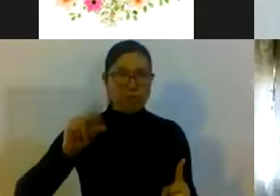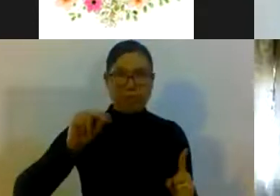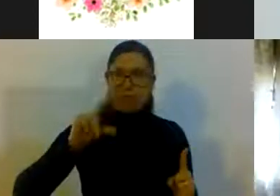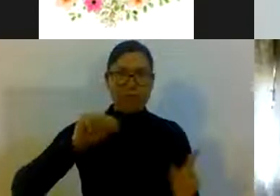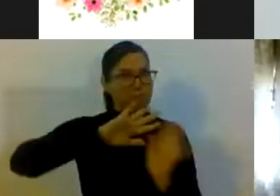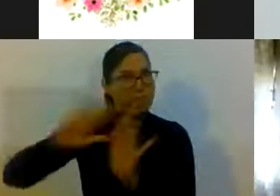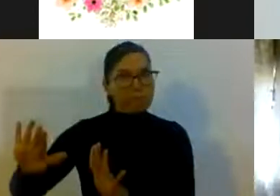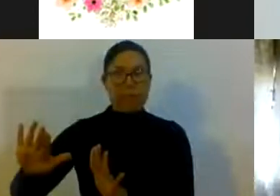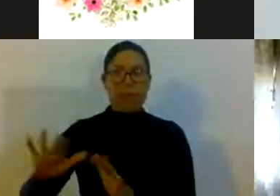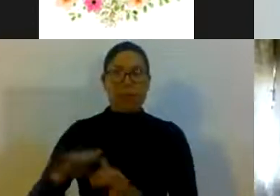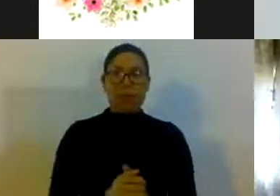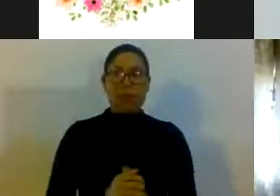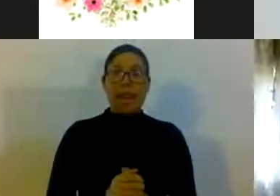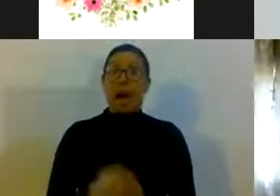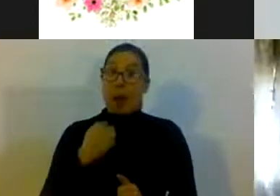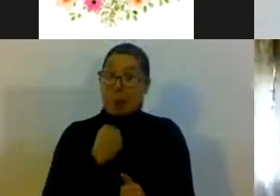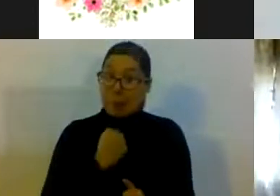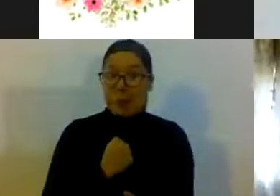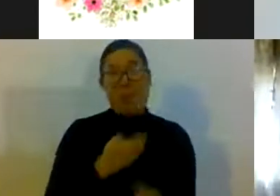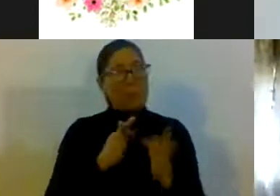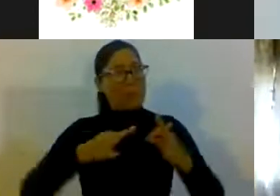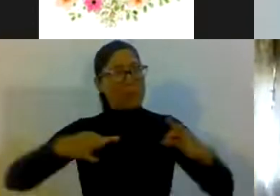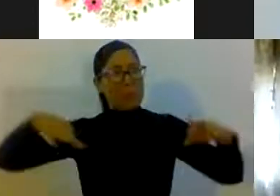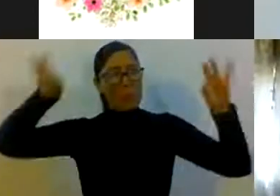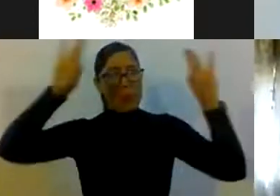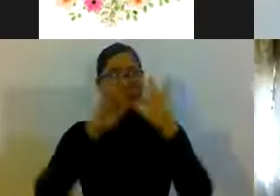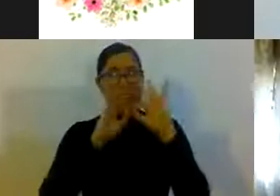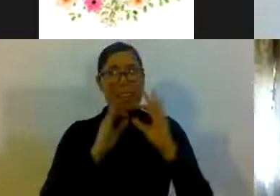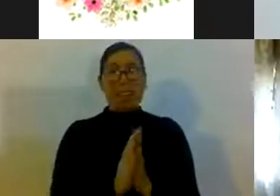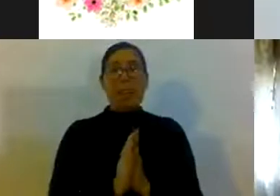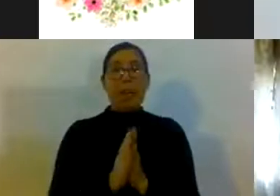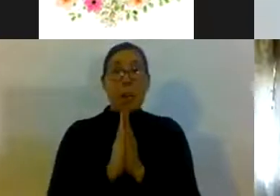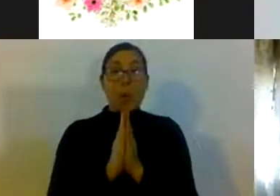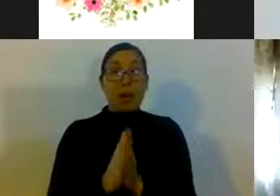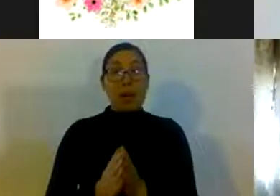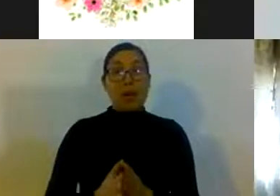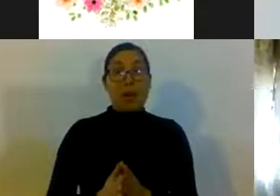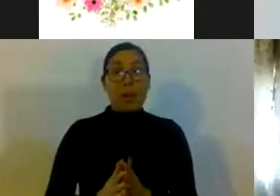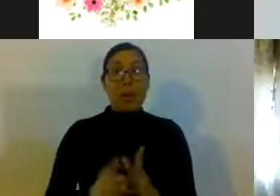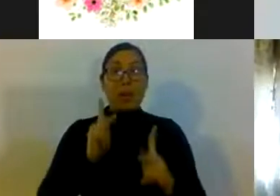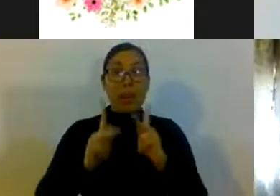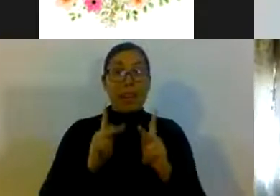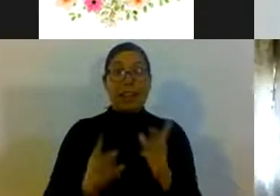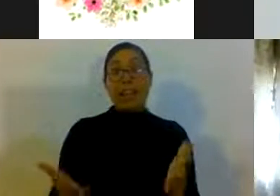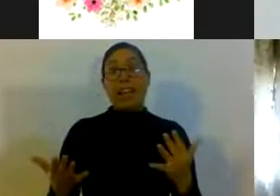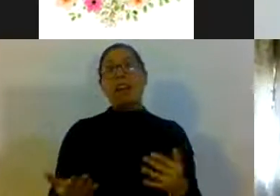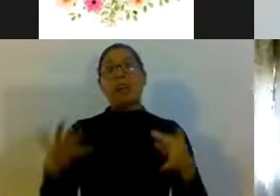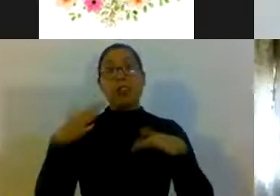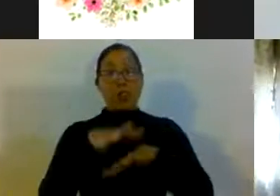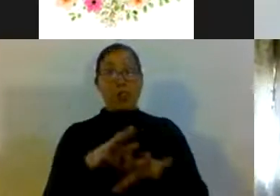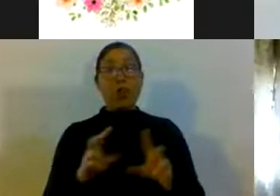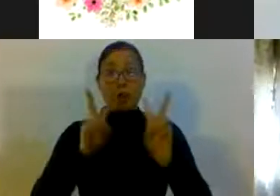como un cuento. Le agradezco y estoy aprendiendo mucho, créanme que estoy aprendiendo mucho y todos estos temas